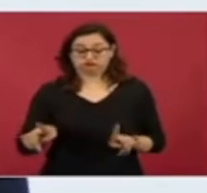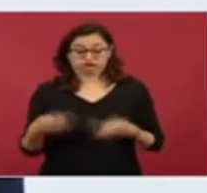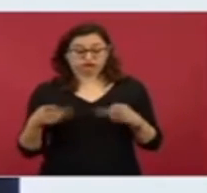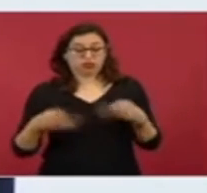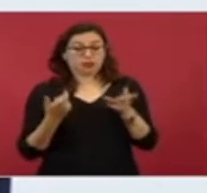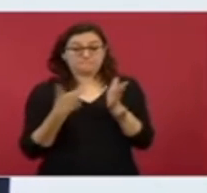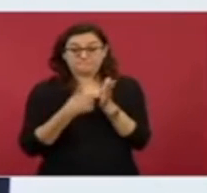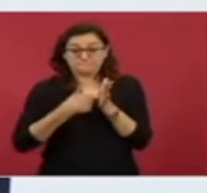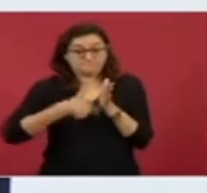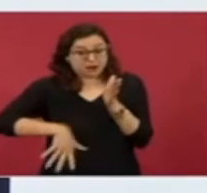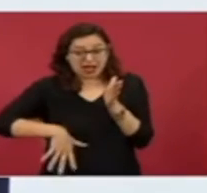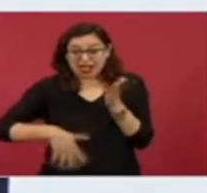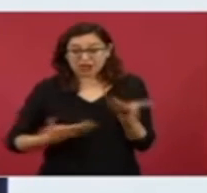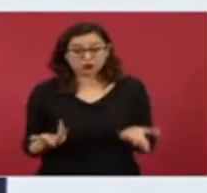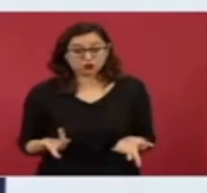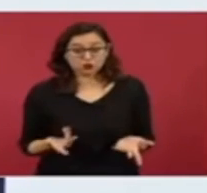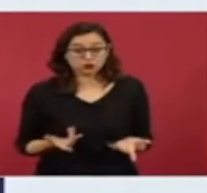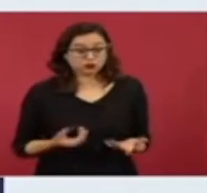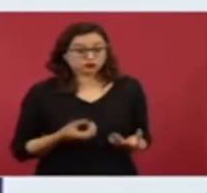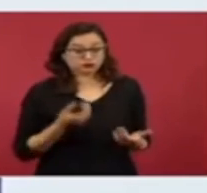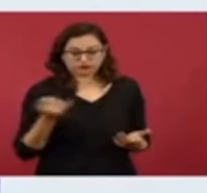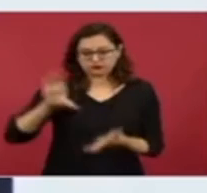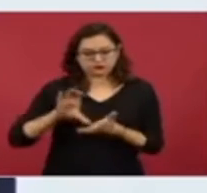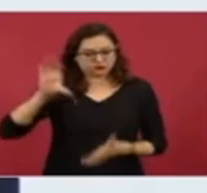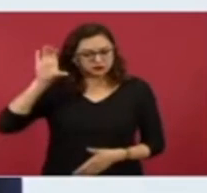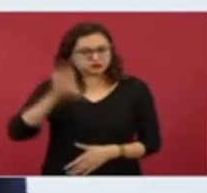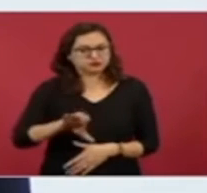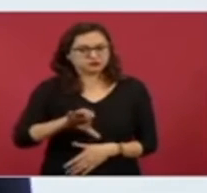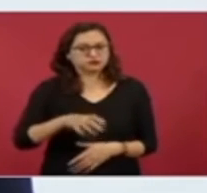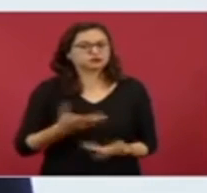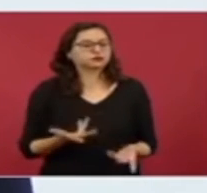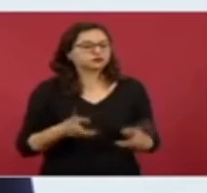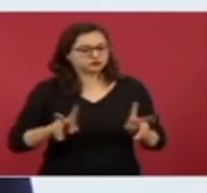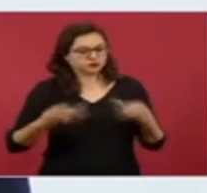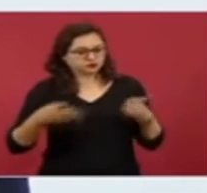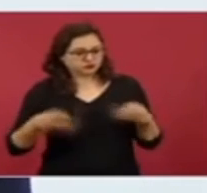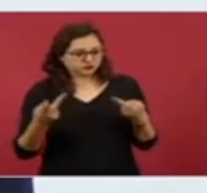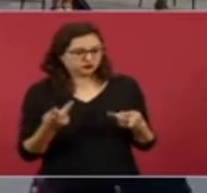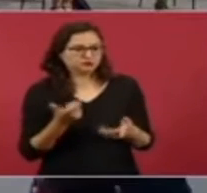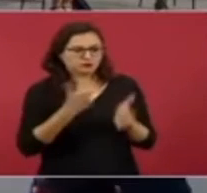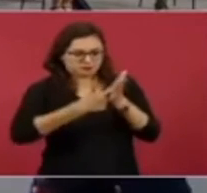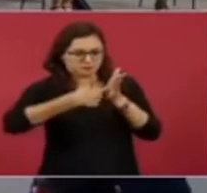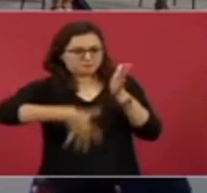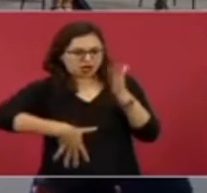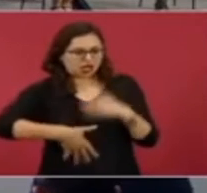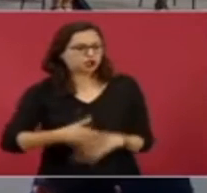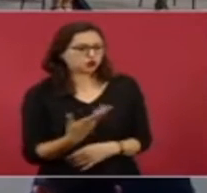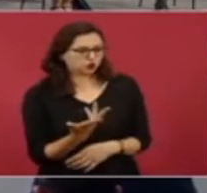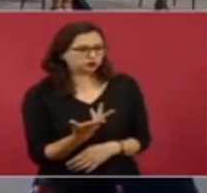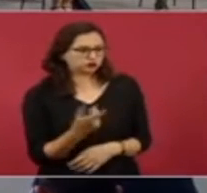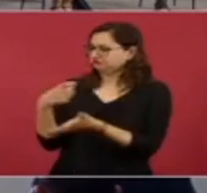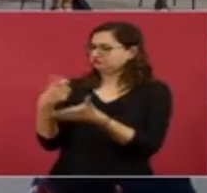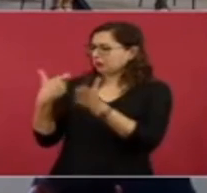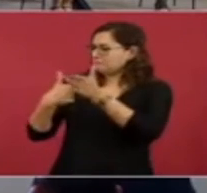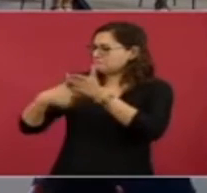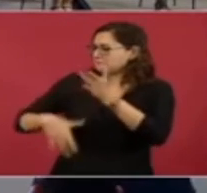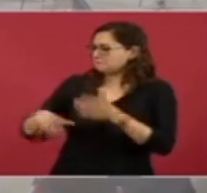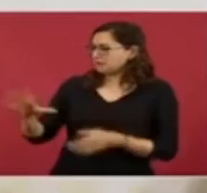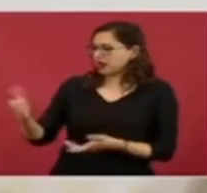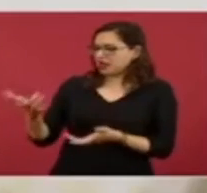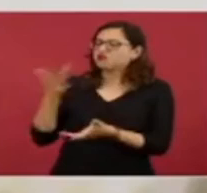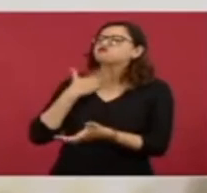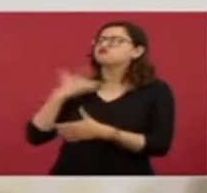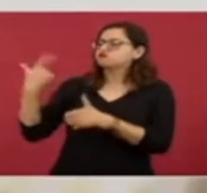Estamos entregando un subsidio, pero eso para beneficio de los consumidores, no para que se lo queden